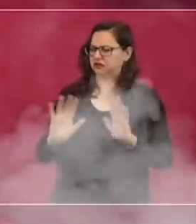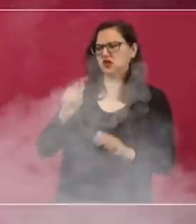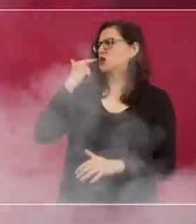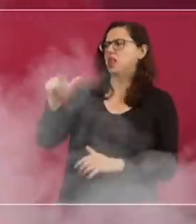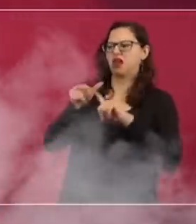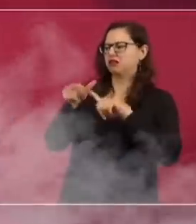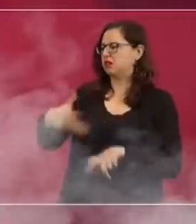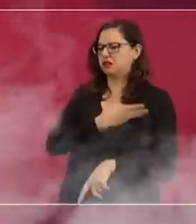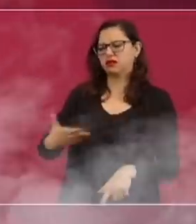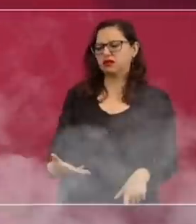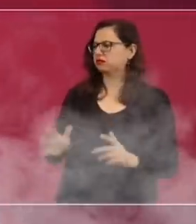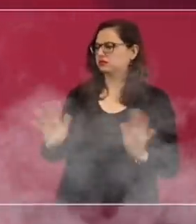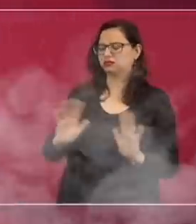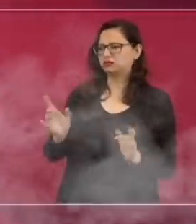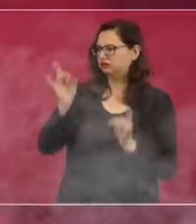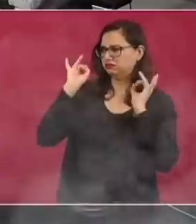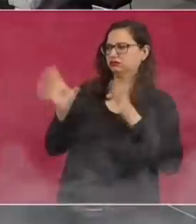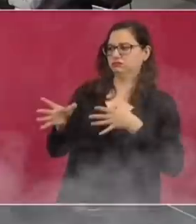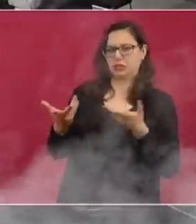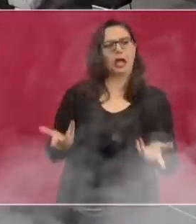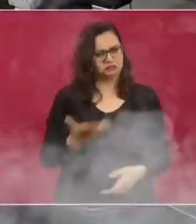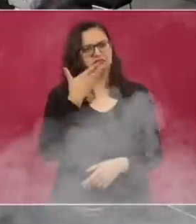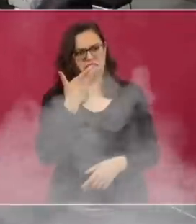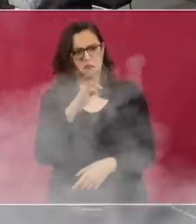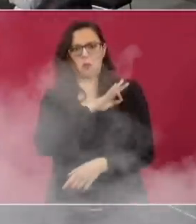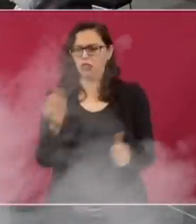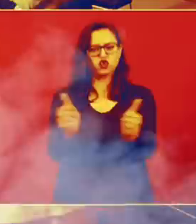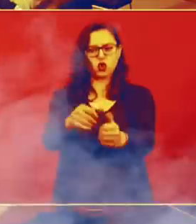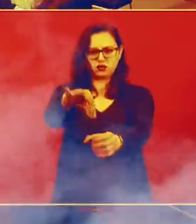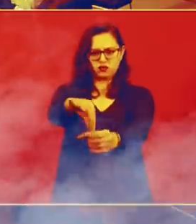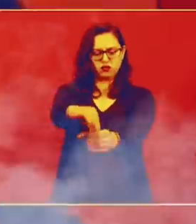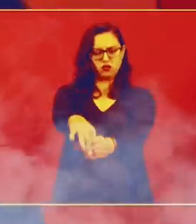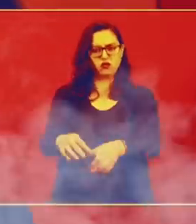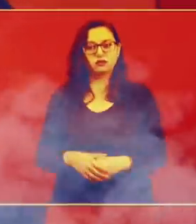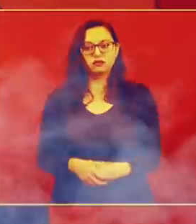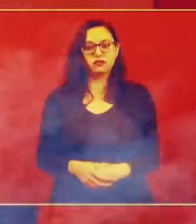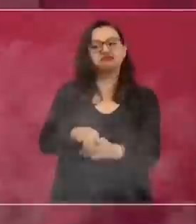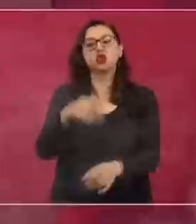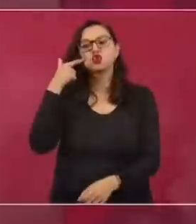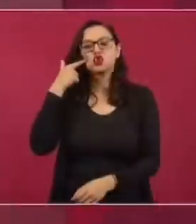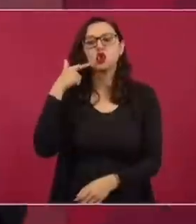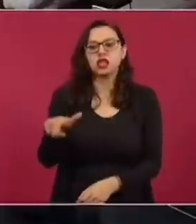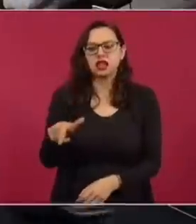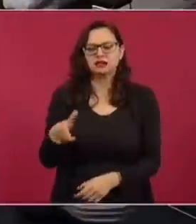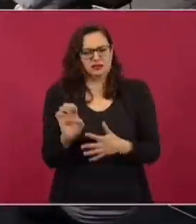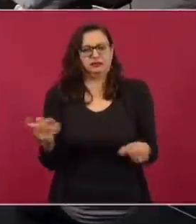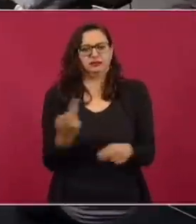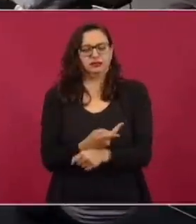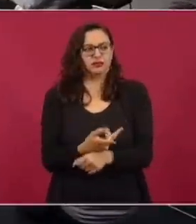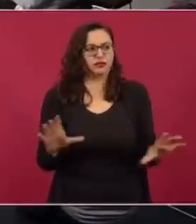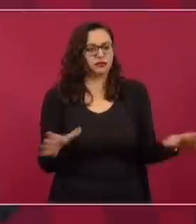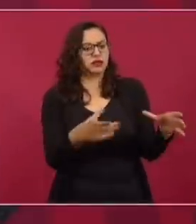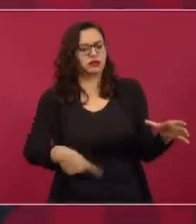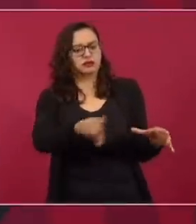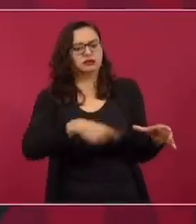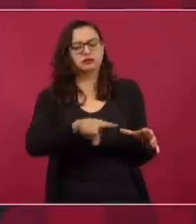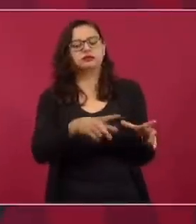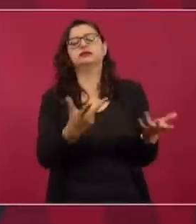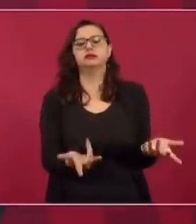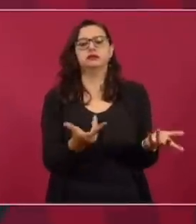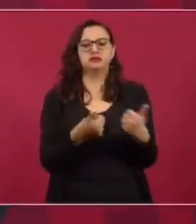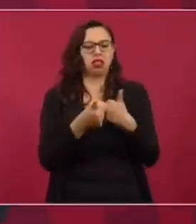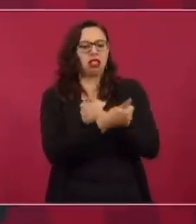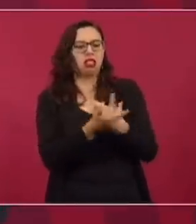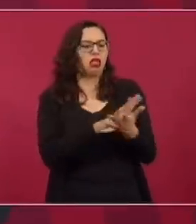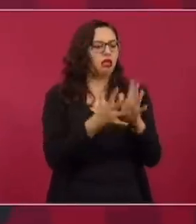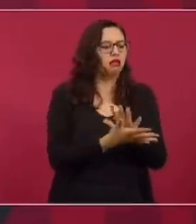la mejor manera de resolverlas es por la vía pacífica y democrática, no con el golpismo. Claudio X. González y los traficantes de influencia